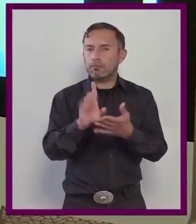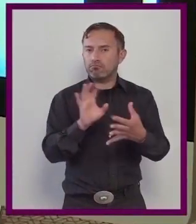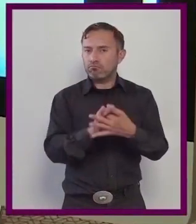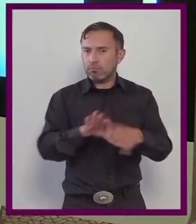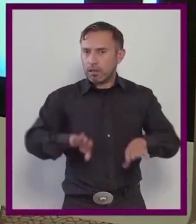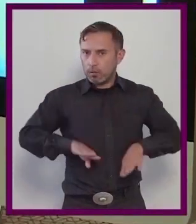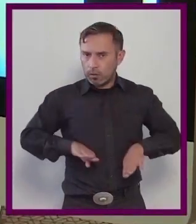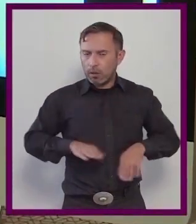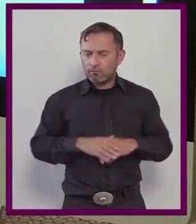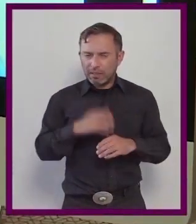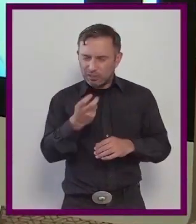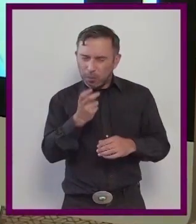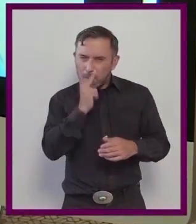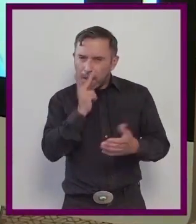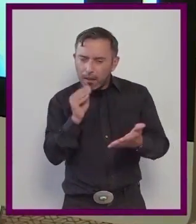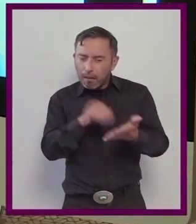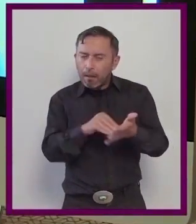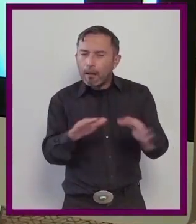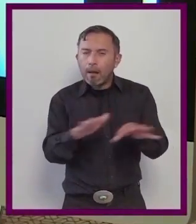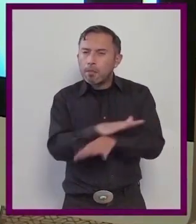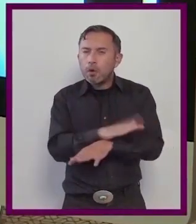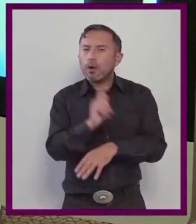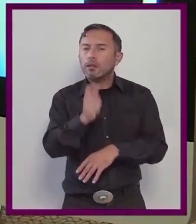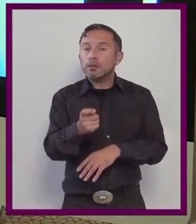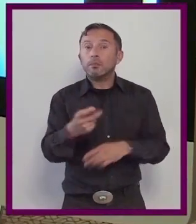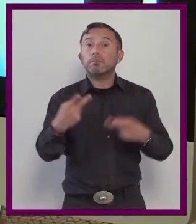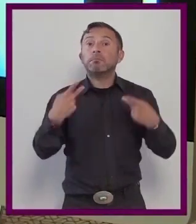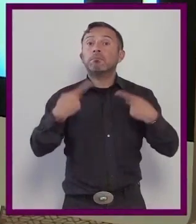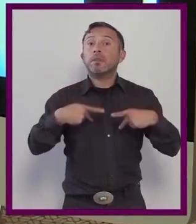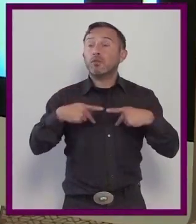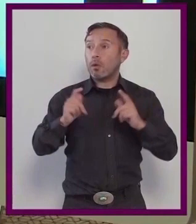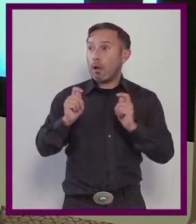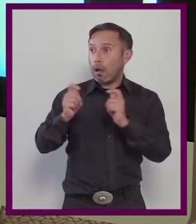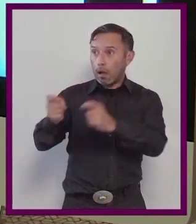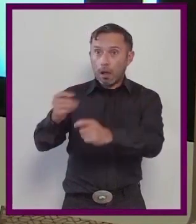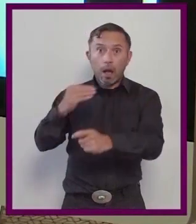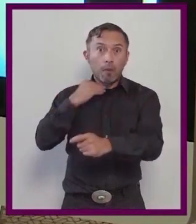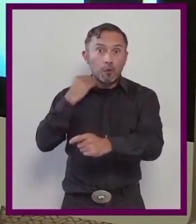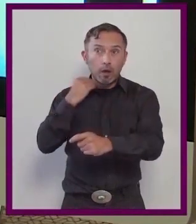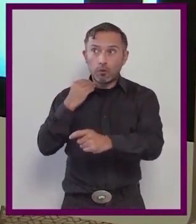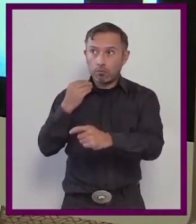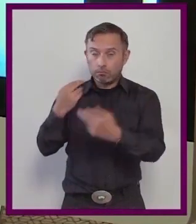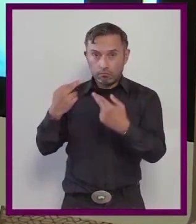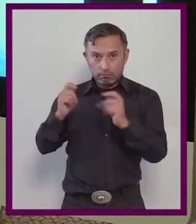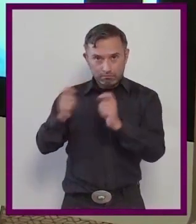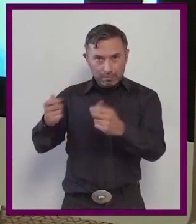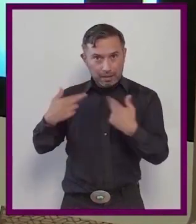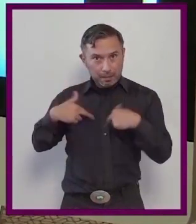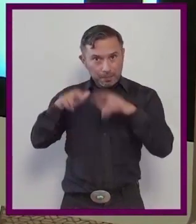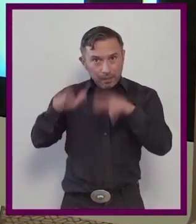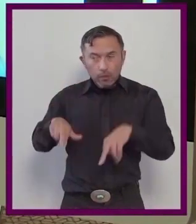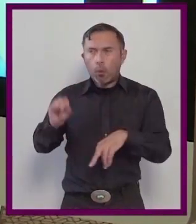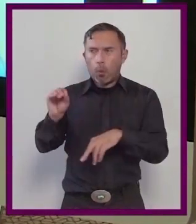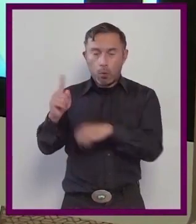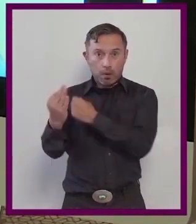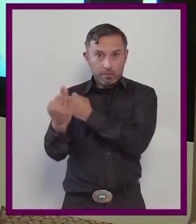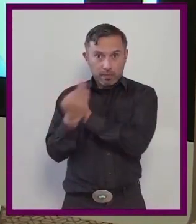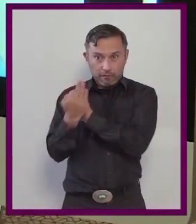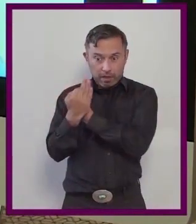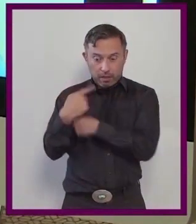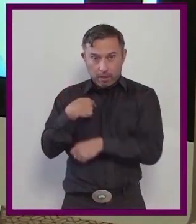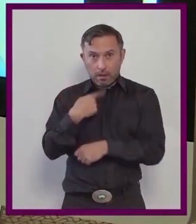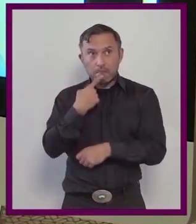este cambio se refiere a que toda persona que represente o defienda a una